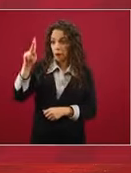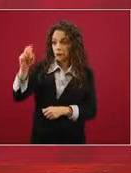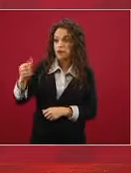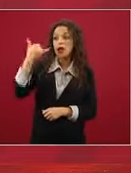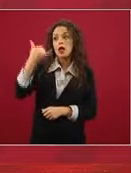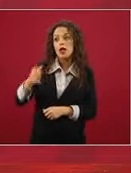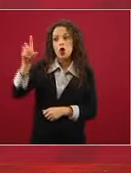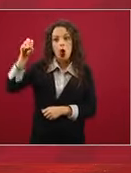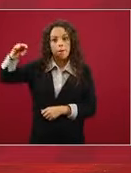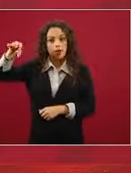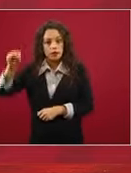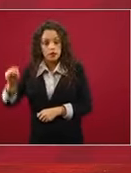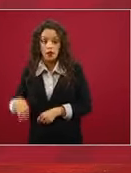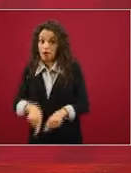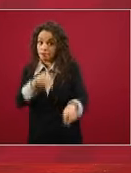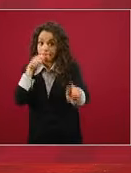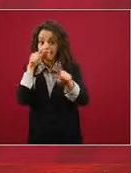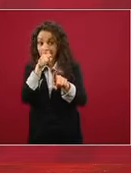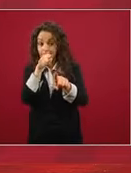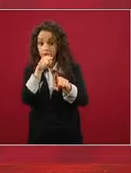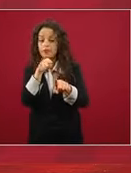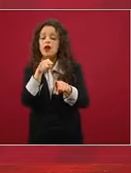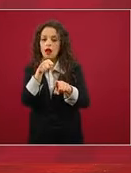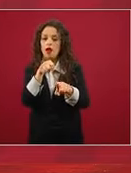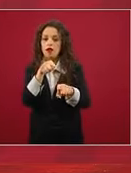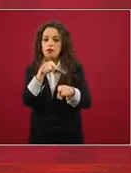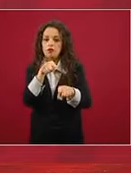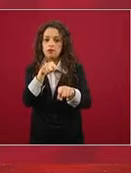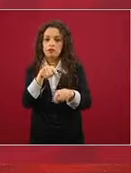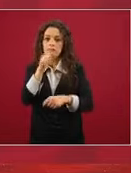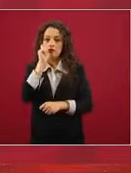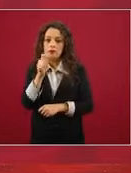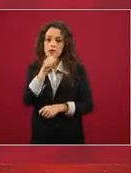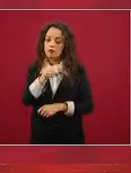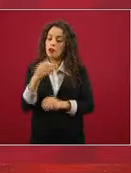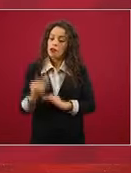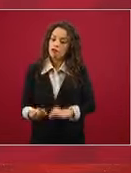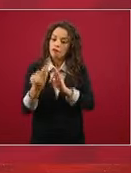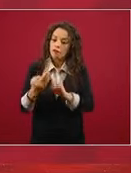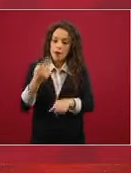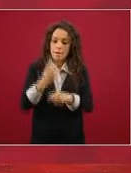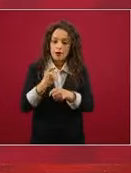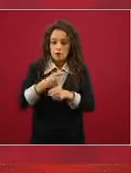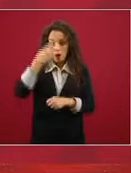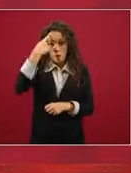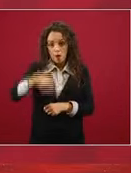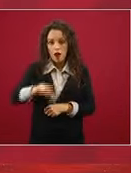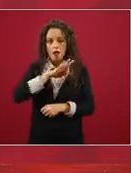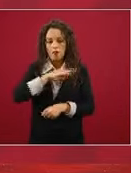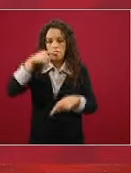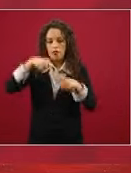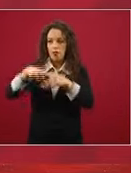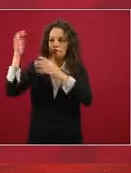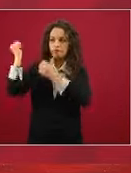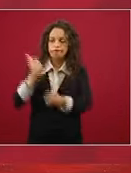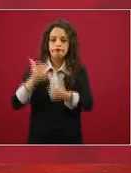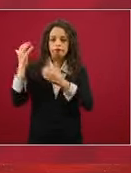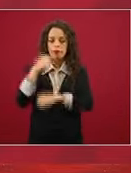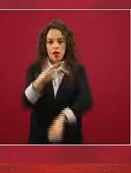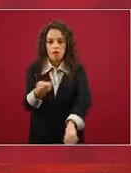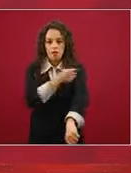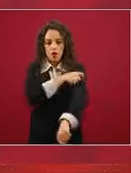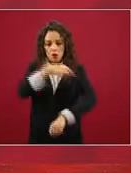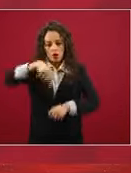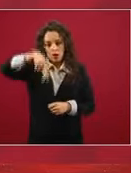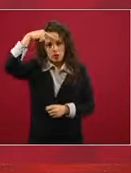su momento, él tendrá que ser el punto de entrada para el acceso a vacunas COVID a México. Respecto a la